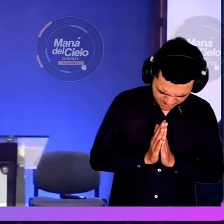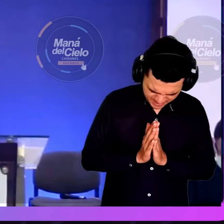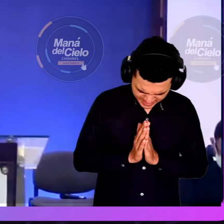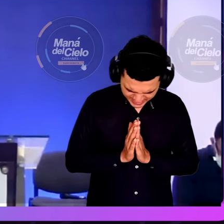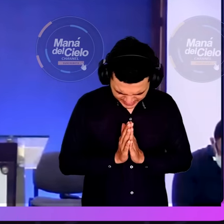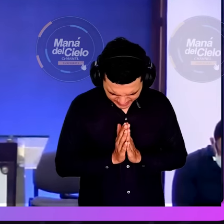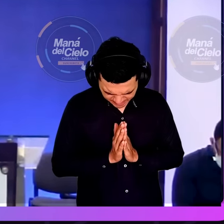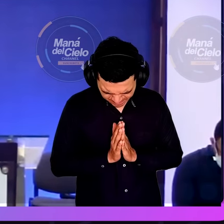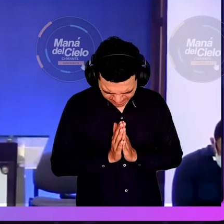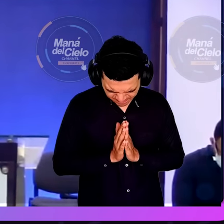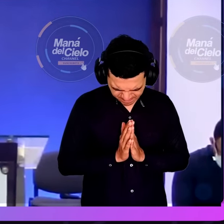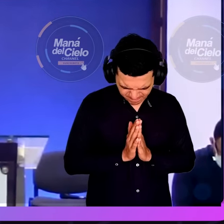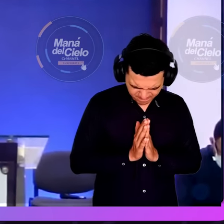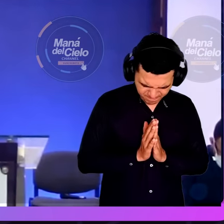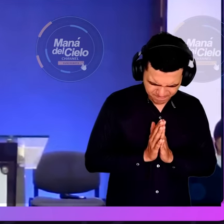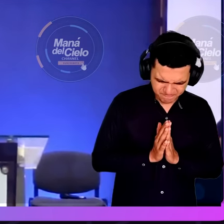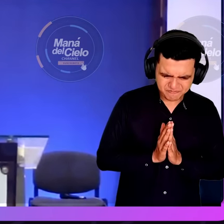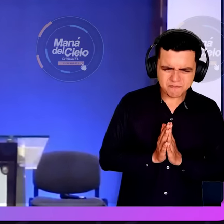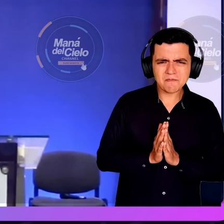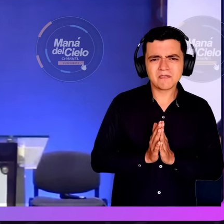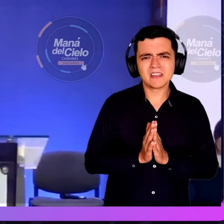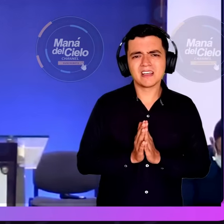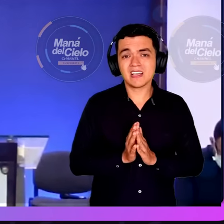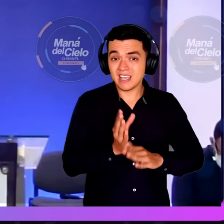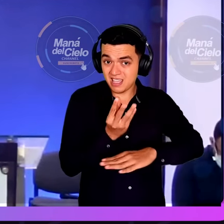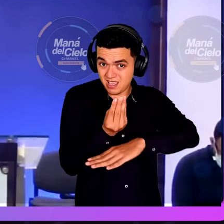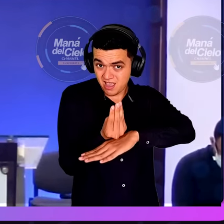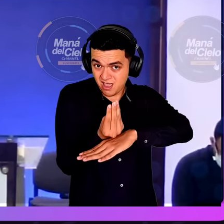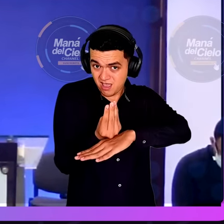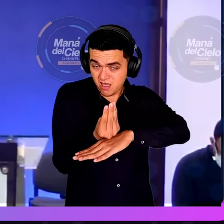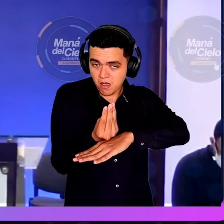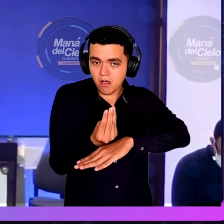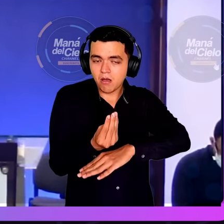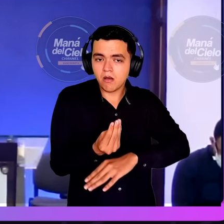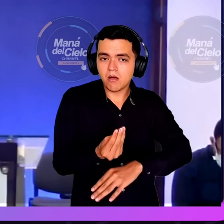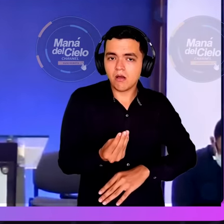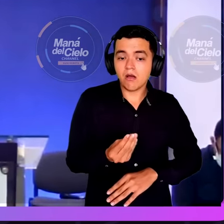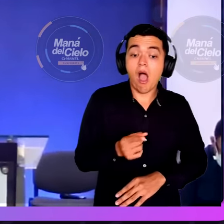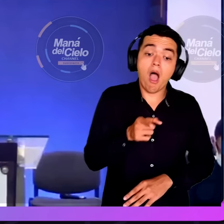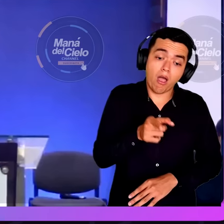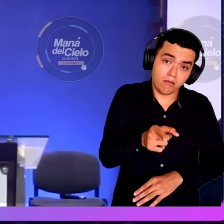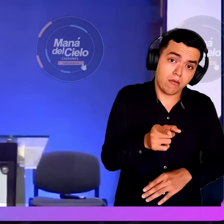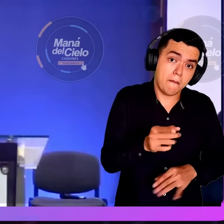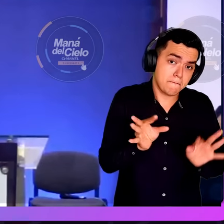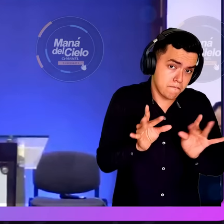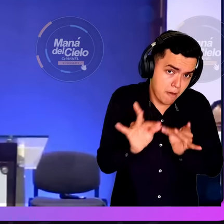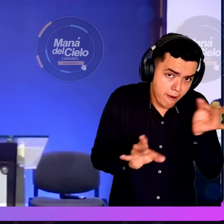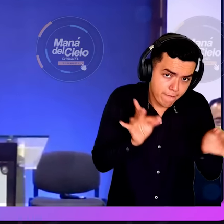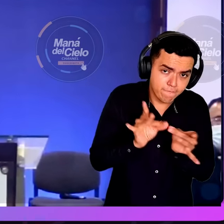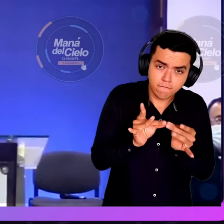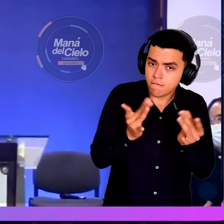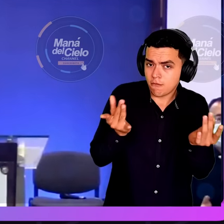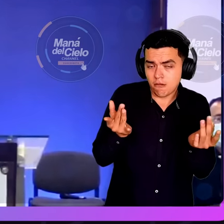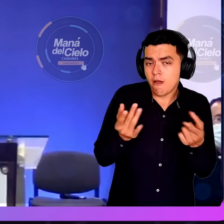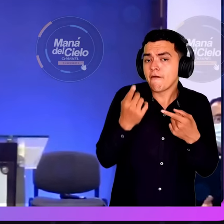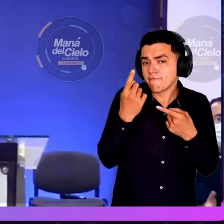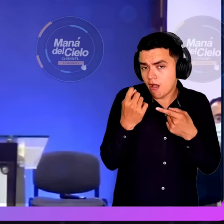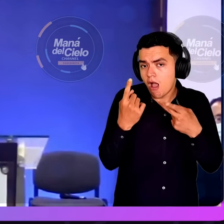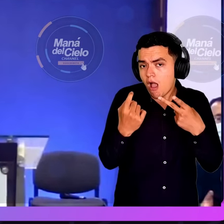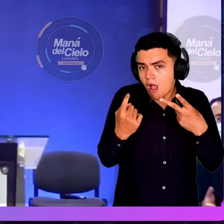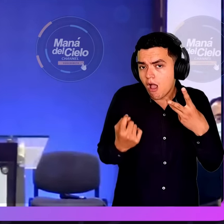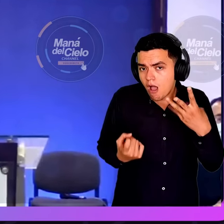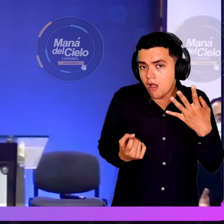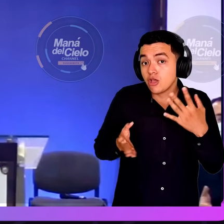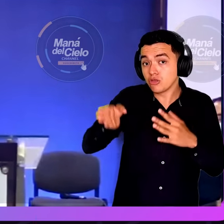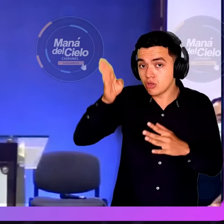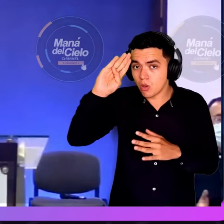Oh, pero en esta mañana no somos fracasados, vamos a salir adelante en el nombre de Jesús de Nazaret. Vamos a cambiar, vamos a